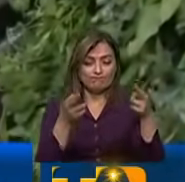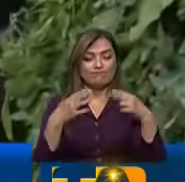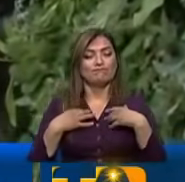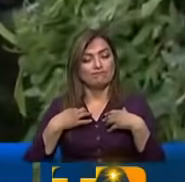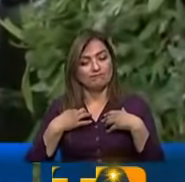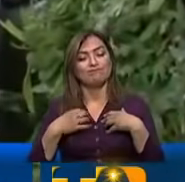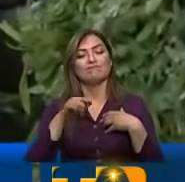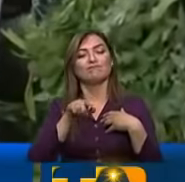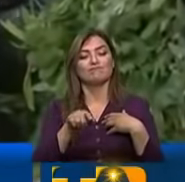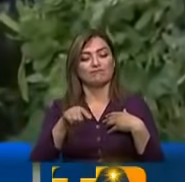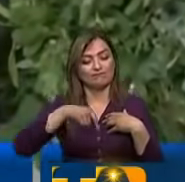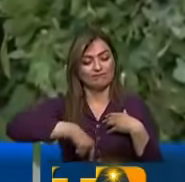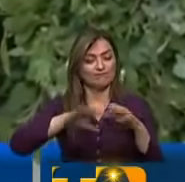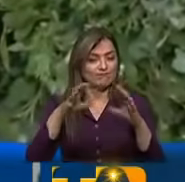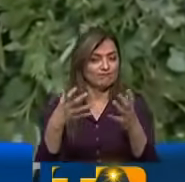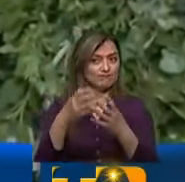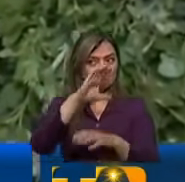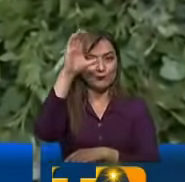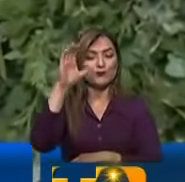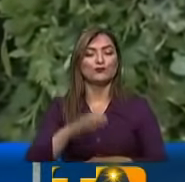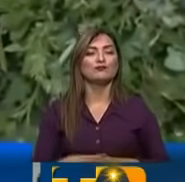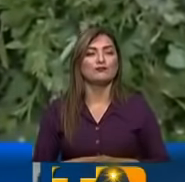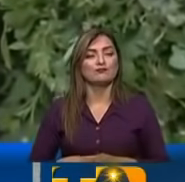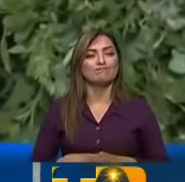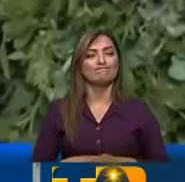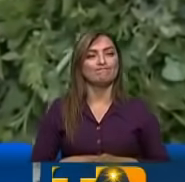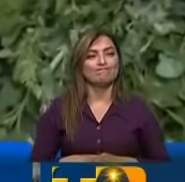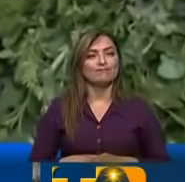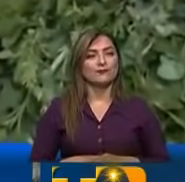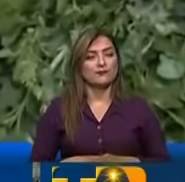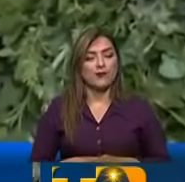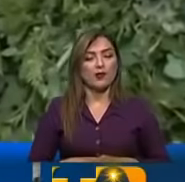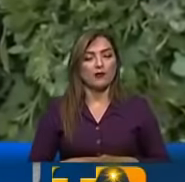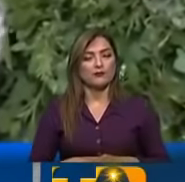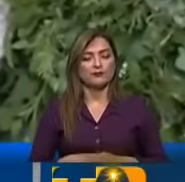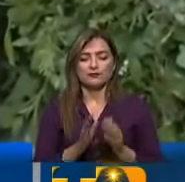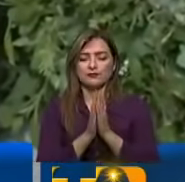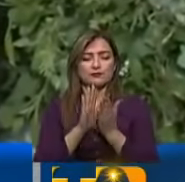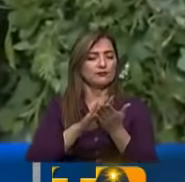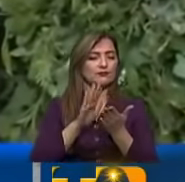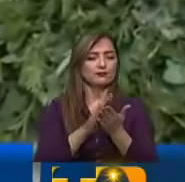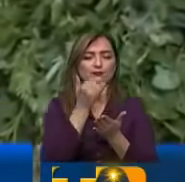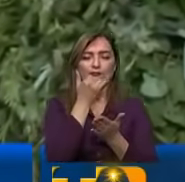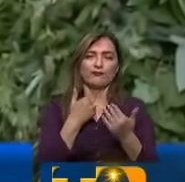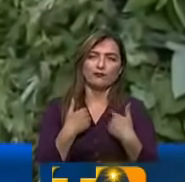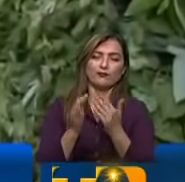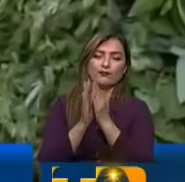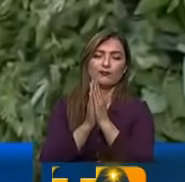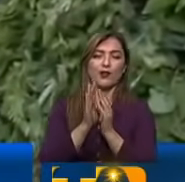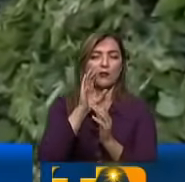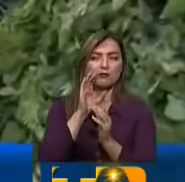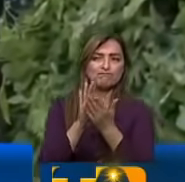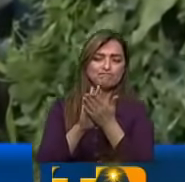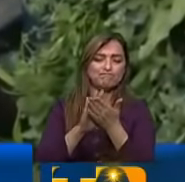como en el cielo. Danos hoy nuestro pan de cada día. Perdona, Señor, nuestras ofensas, como también nosotros perdonamos a los que nos